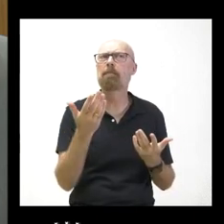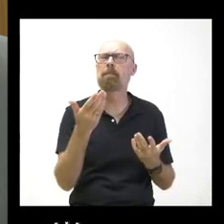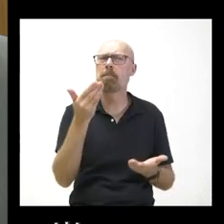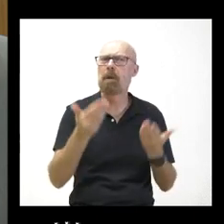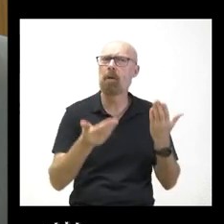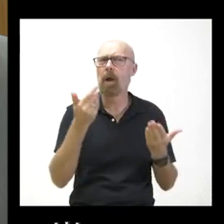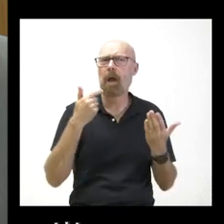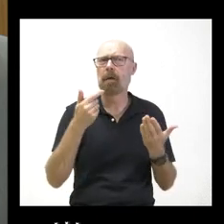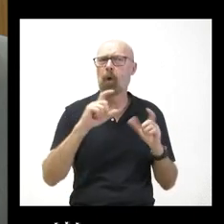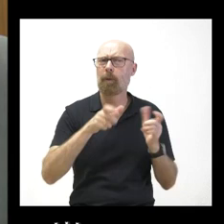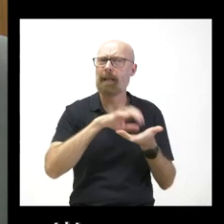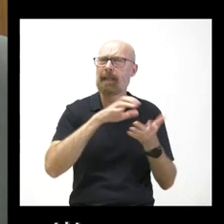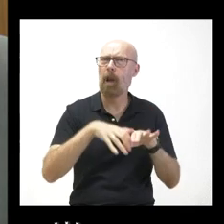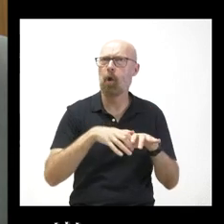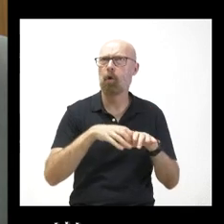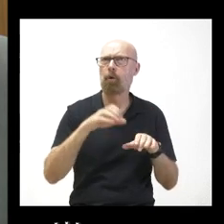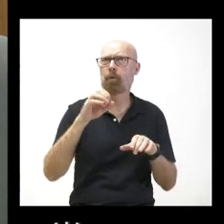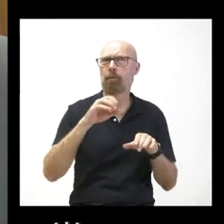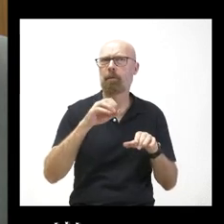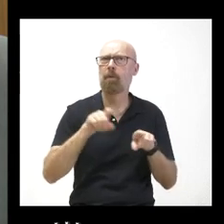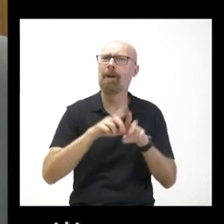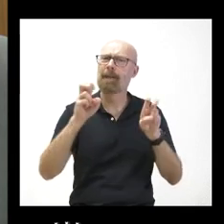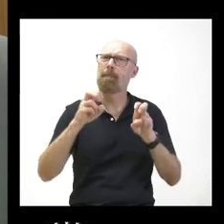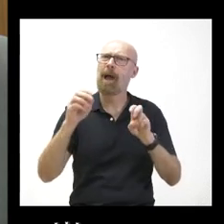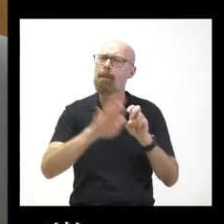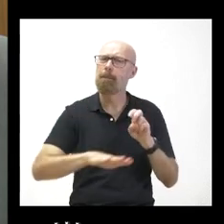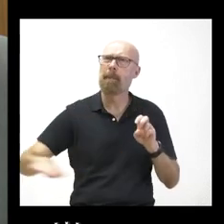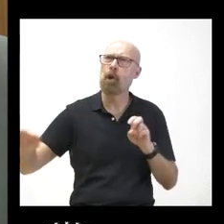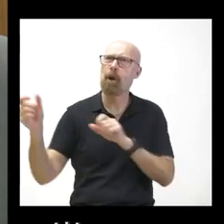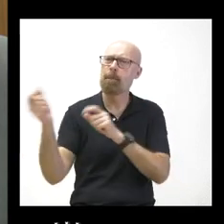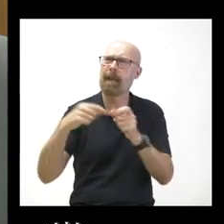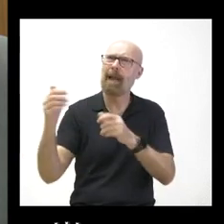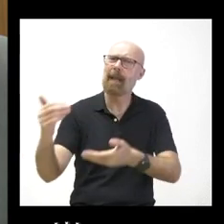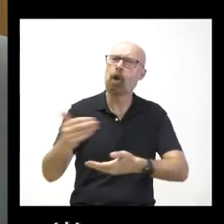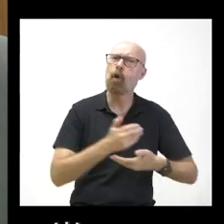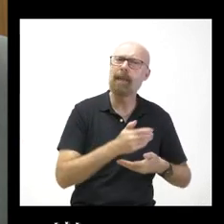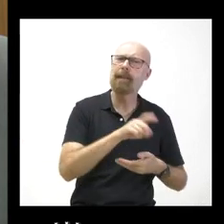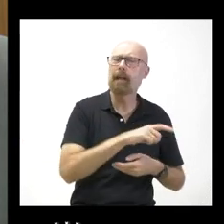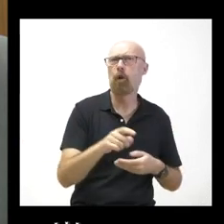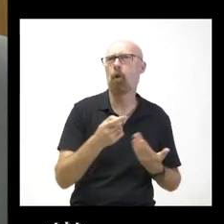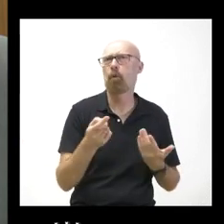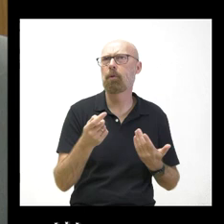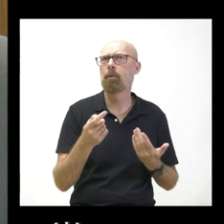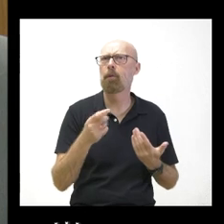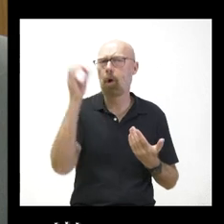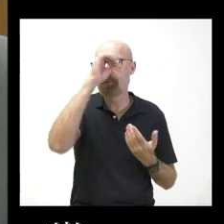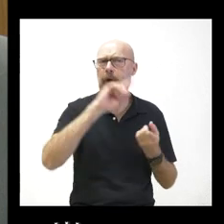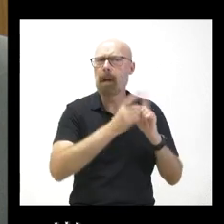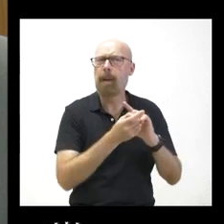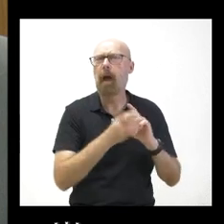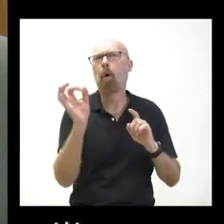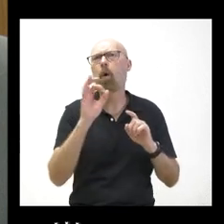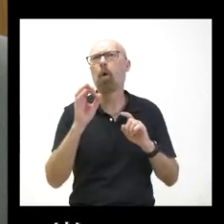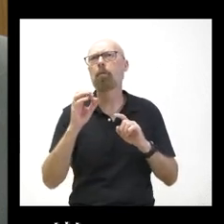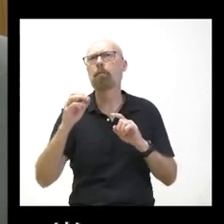de posición de la junta en la acogida de menores migrantes con respecto a ese acuerdo en el gobierno o cómo valoran las palabras del presidente